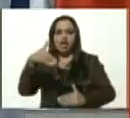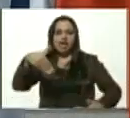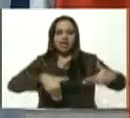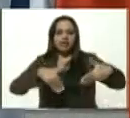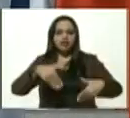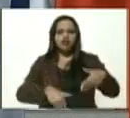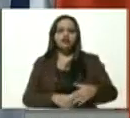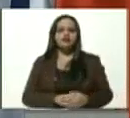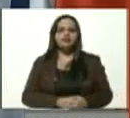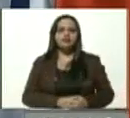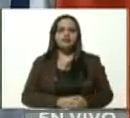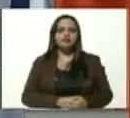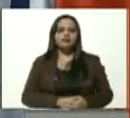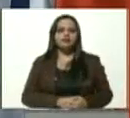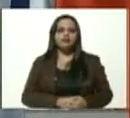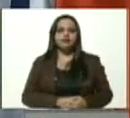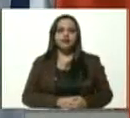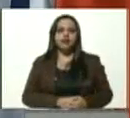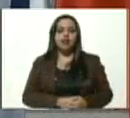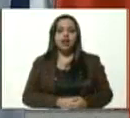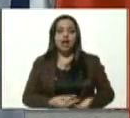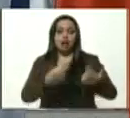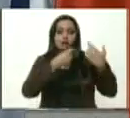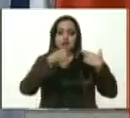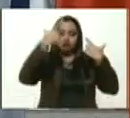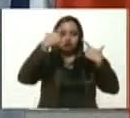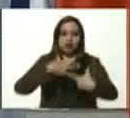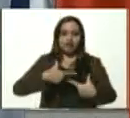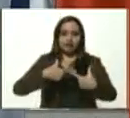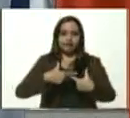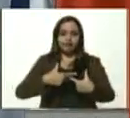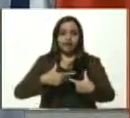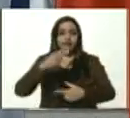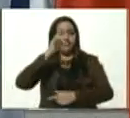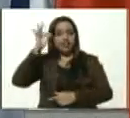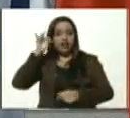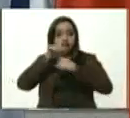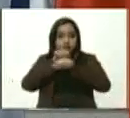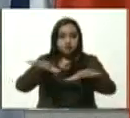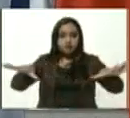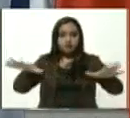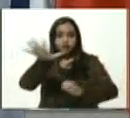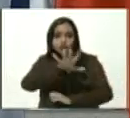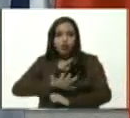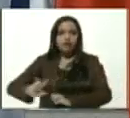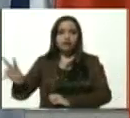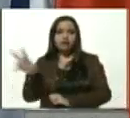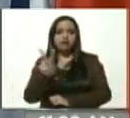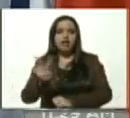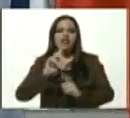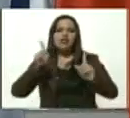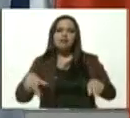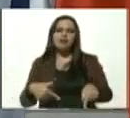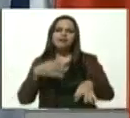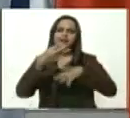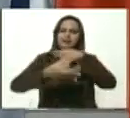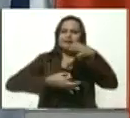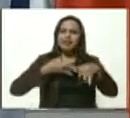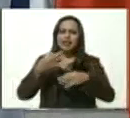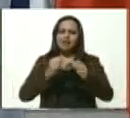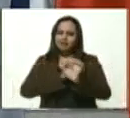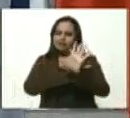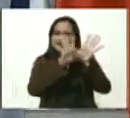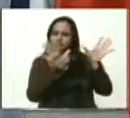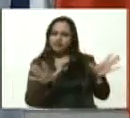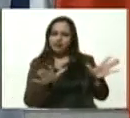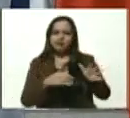elecciones con funcionarios desplegados en todo el país, vamos a igualmente también a dar detalles